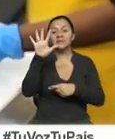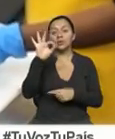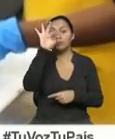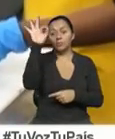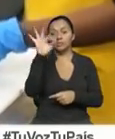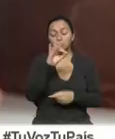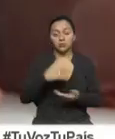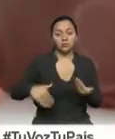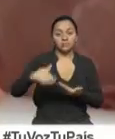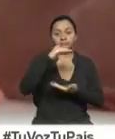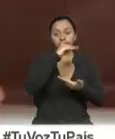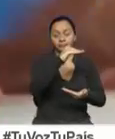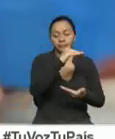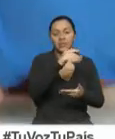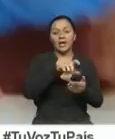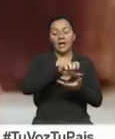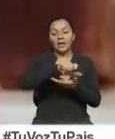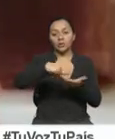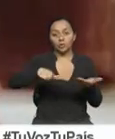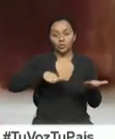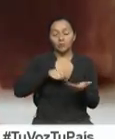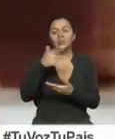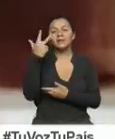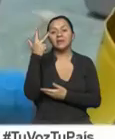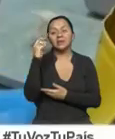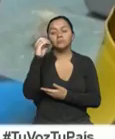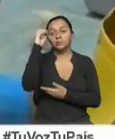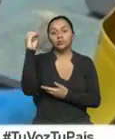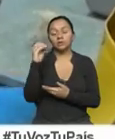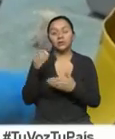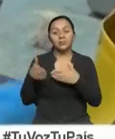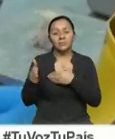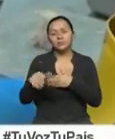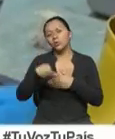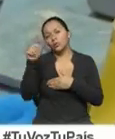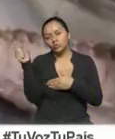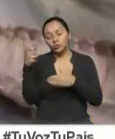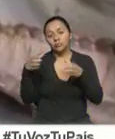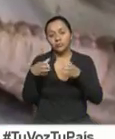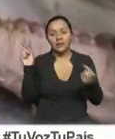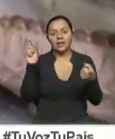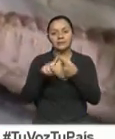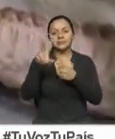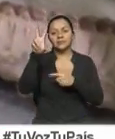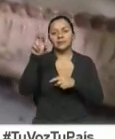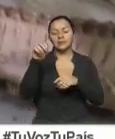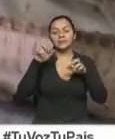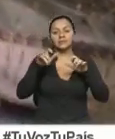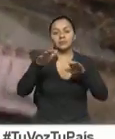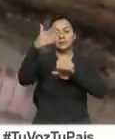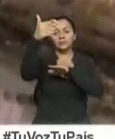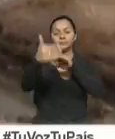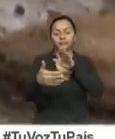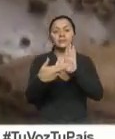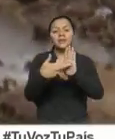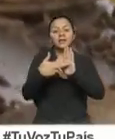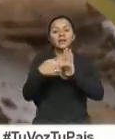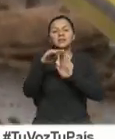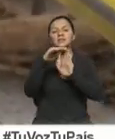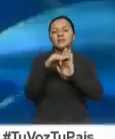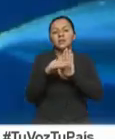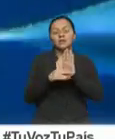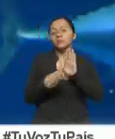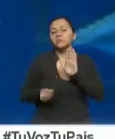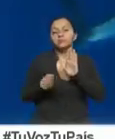5% para el atún y del 3% para los enlatados de pescado se extenderá hasta el 30 de septiembre. Los requisitos para acceder a